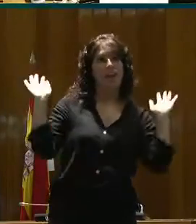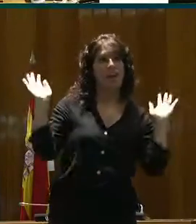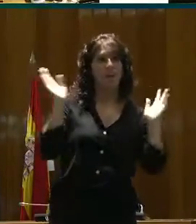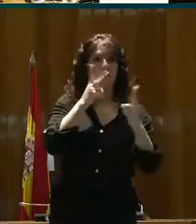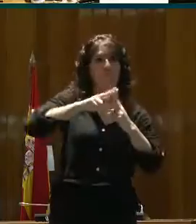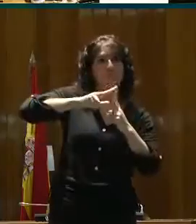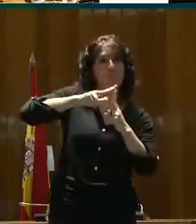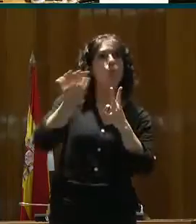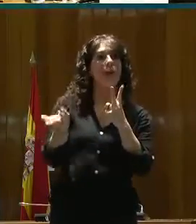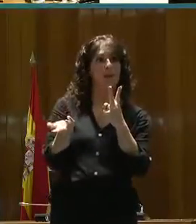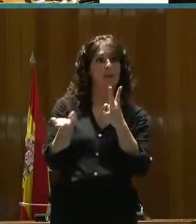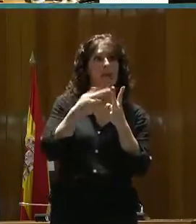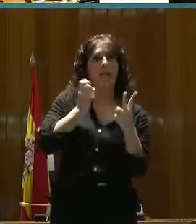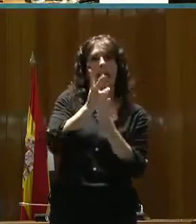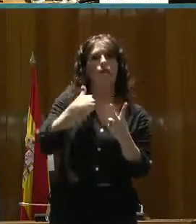dos